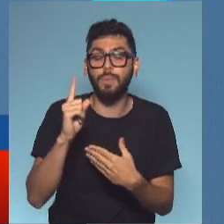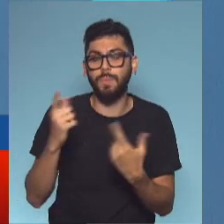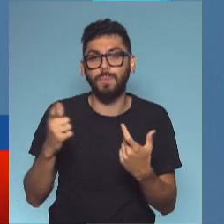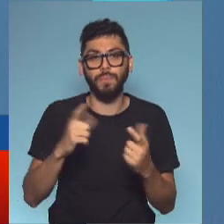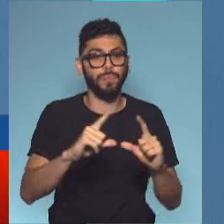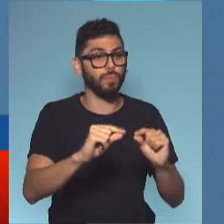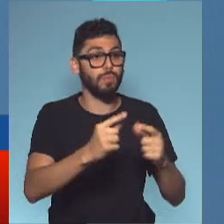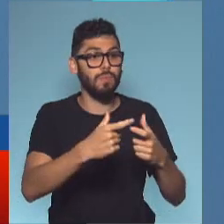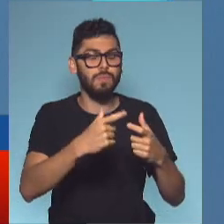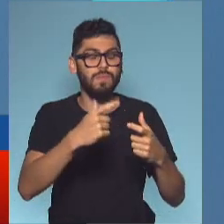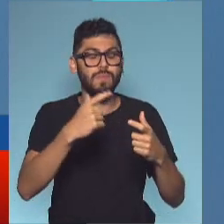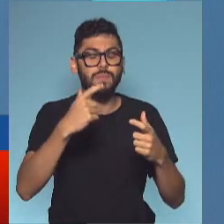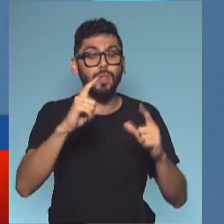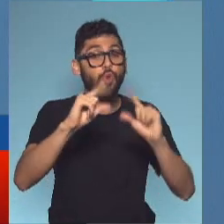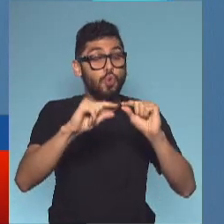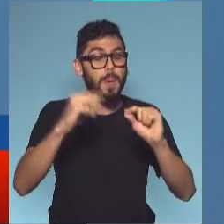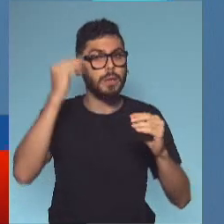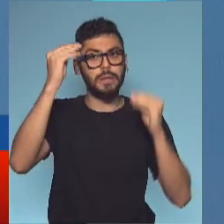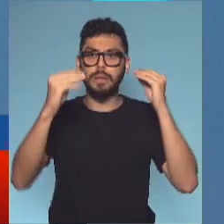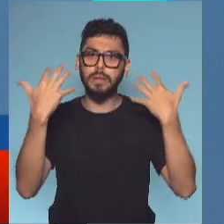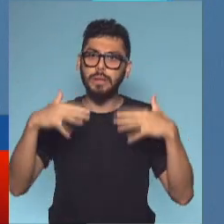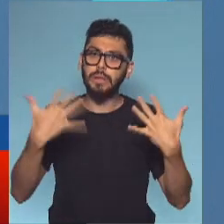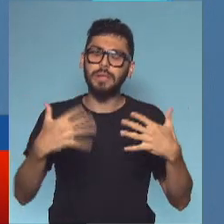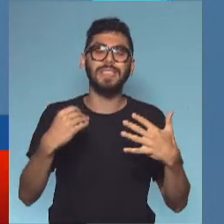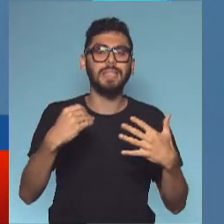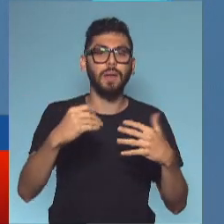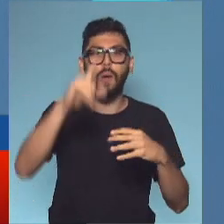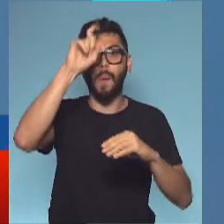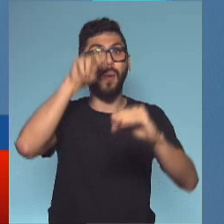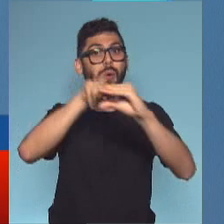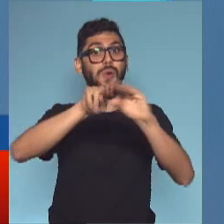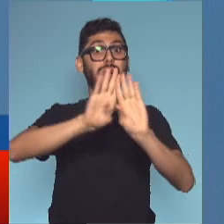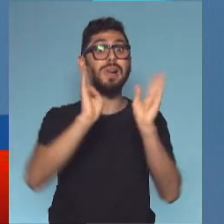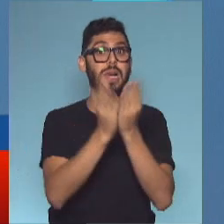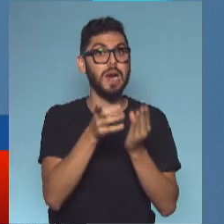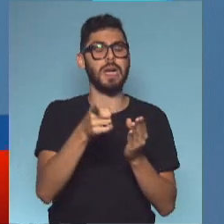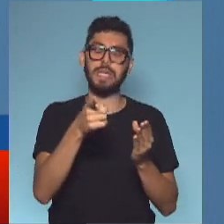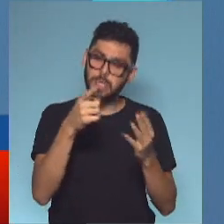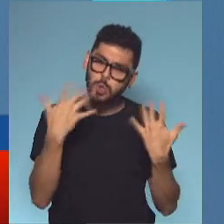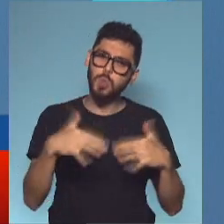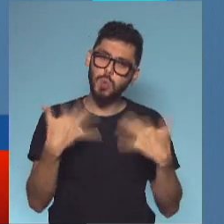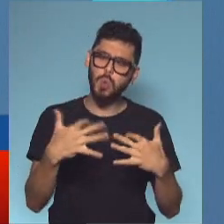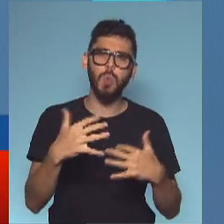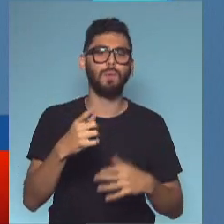número que preocupa muchísimo, Ari, es el de la situación de las camas de terapia intensiva. De hecho,